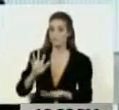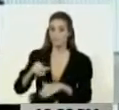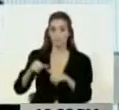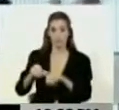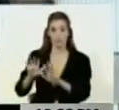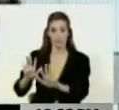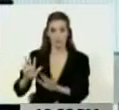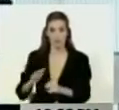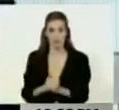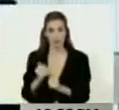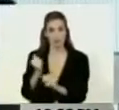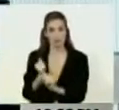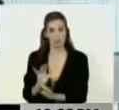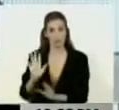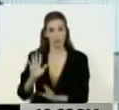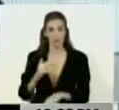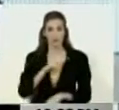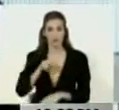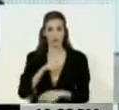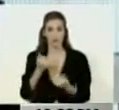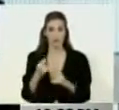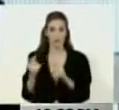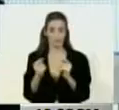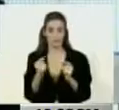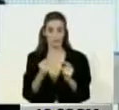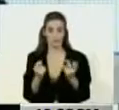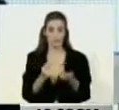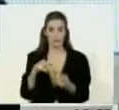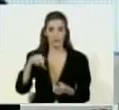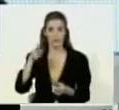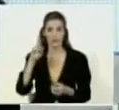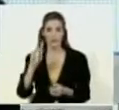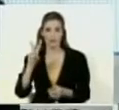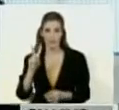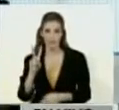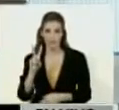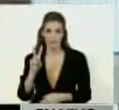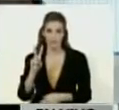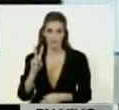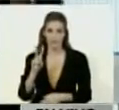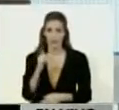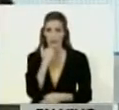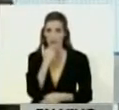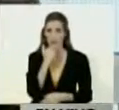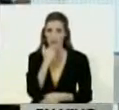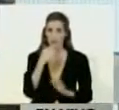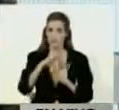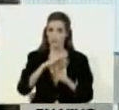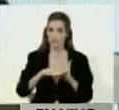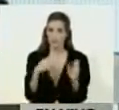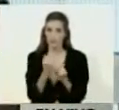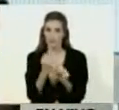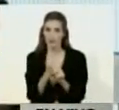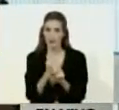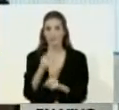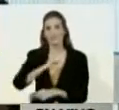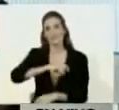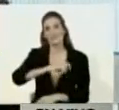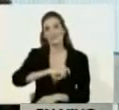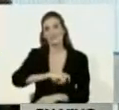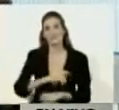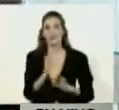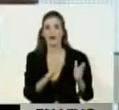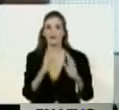eso, porque ya nosotros estábamos discutiendo en el PRV, una de las líneas de trabajo era la necesidad